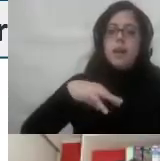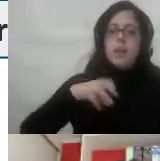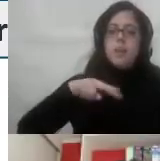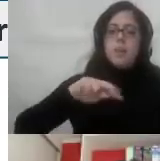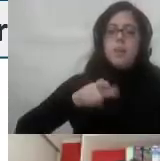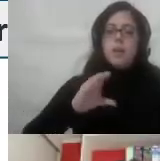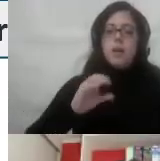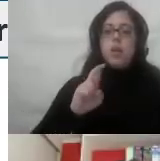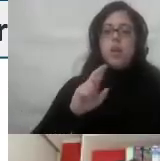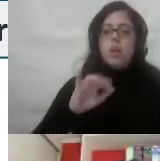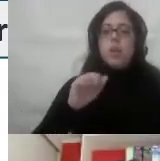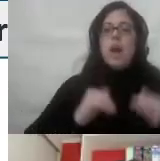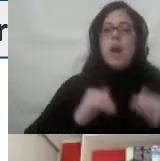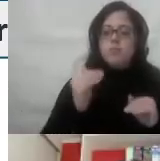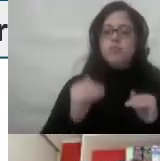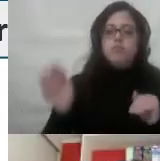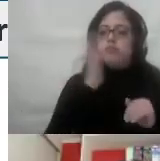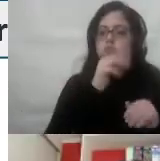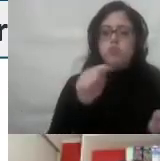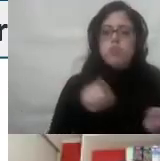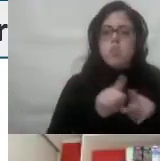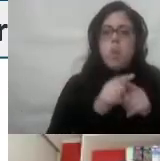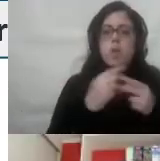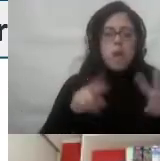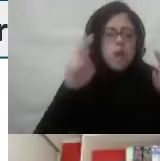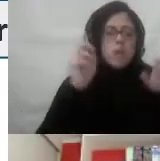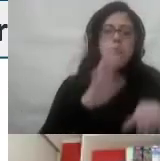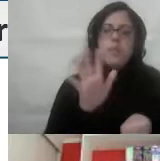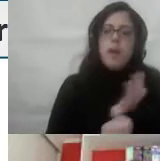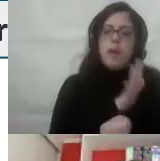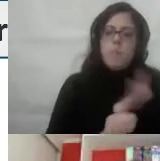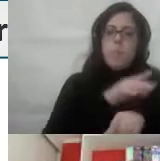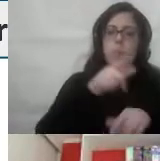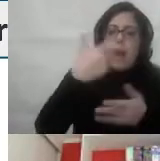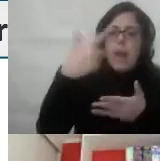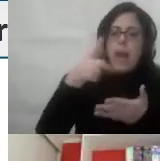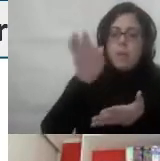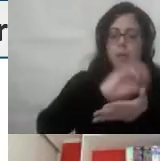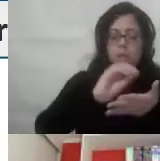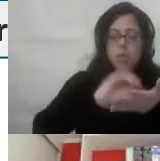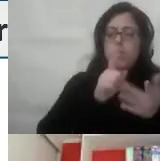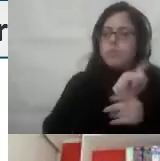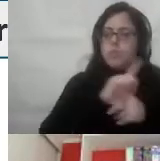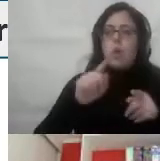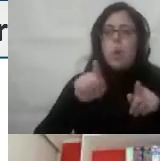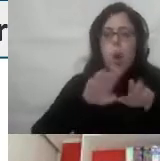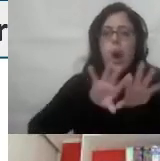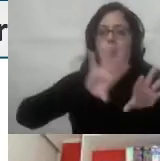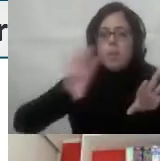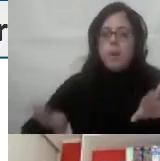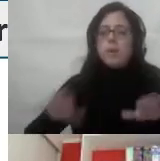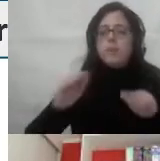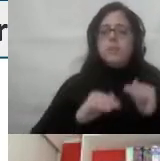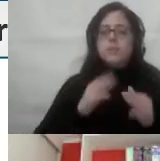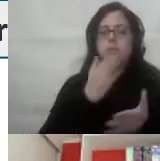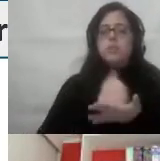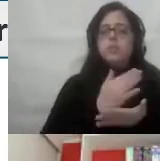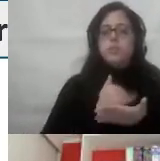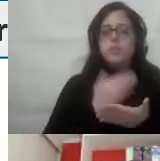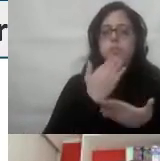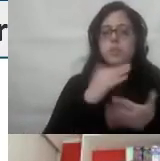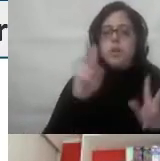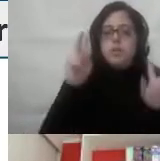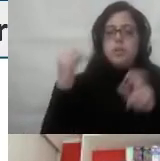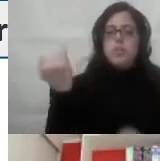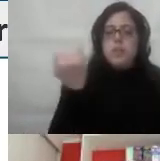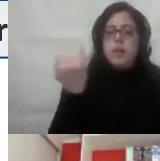evaluación tradicional, ¿ya? De lápiz y papel, sino que más bien nos vamos a diseñar estrategias que son auténticas.